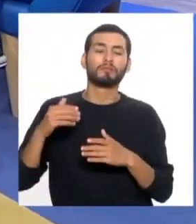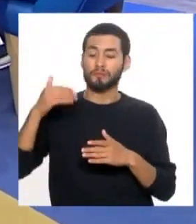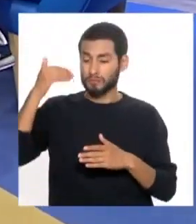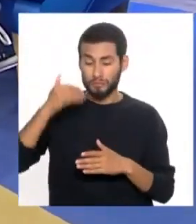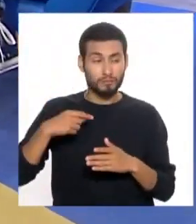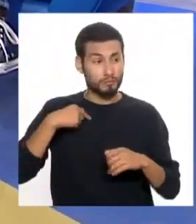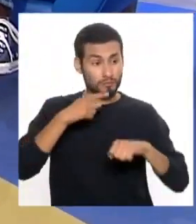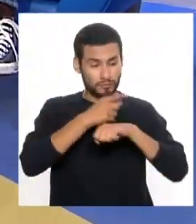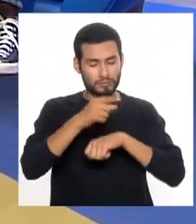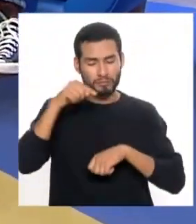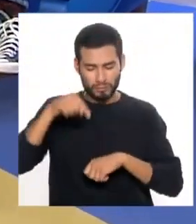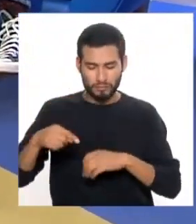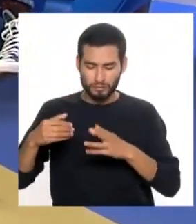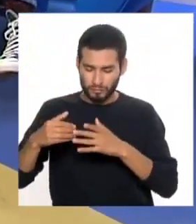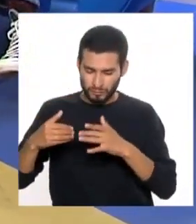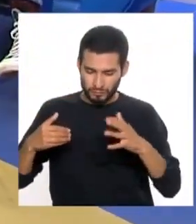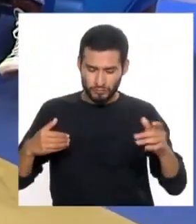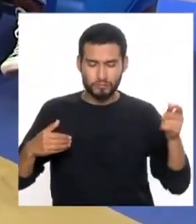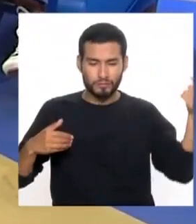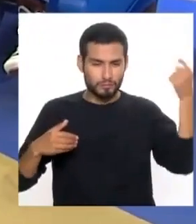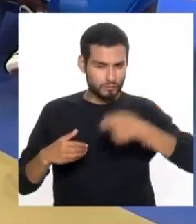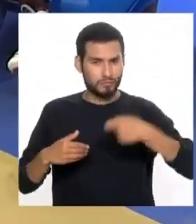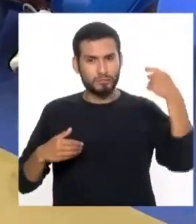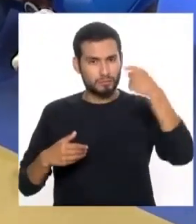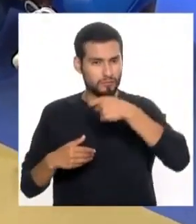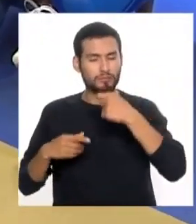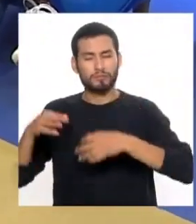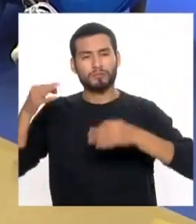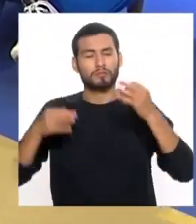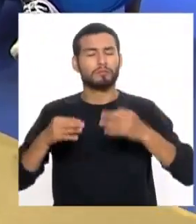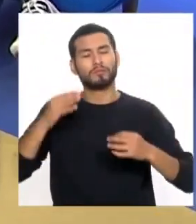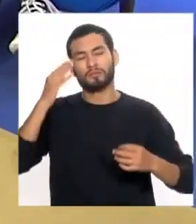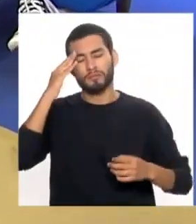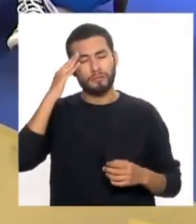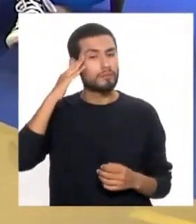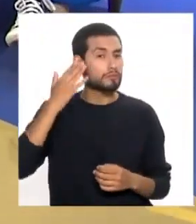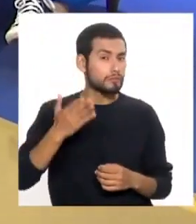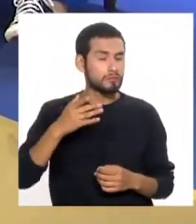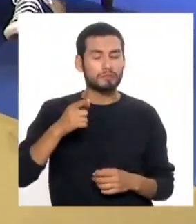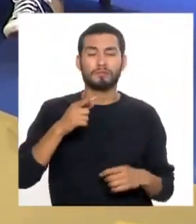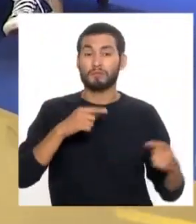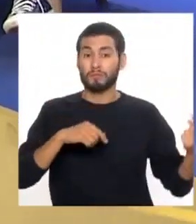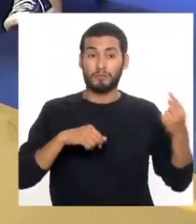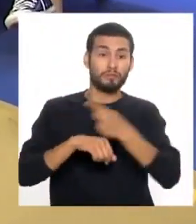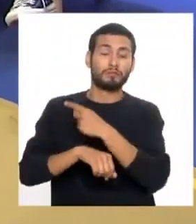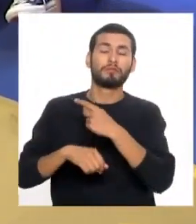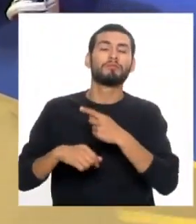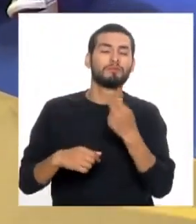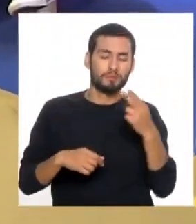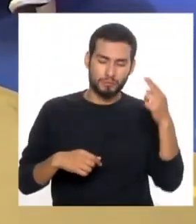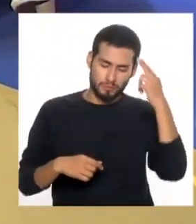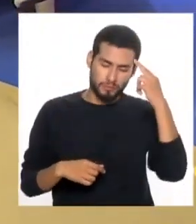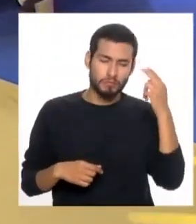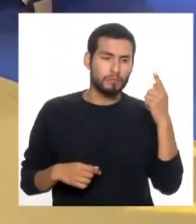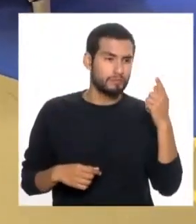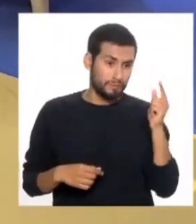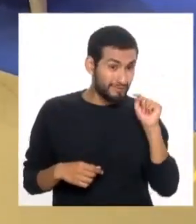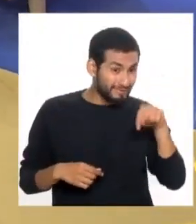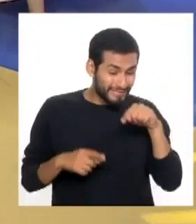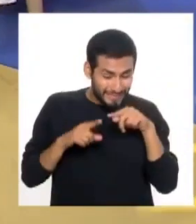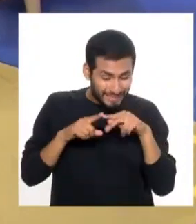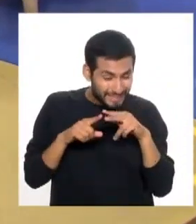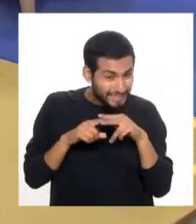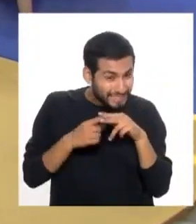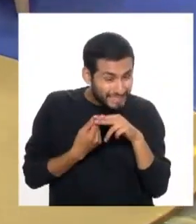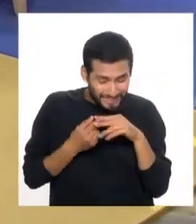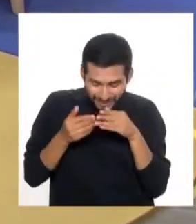uno acude, el juez tiene conocimiento del hecho, de la demanda. Entonces, del momento que, desde